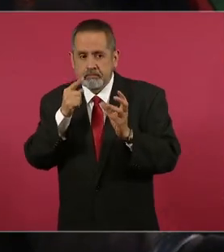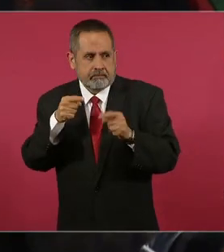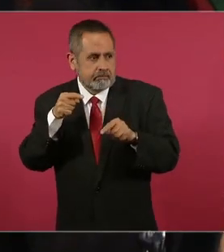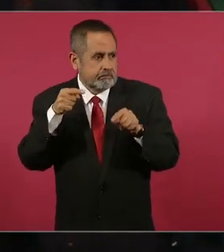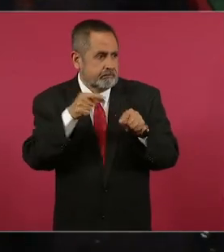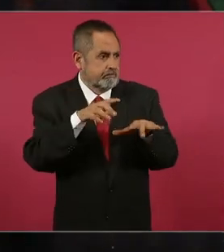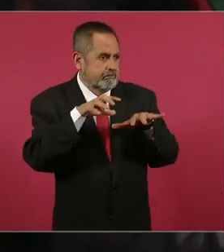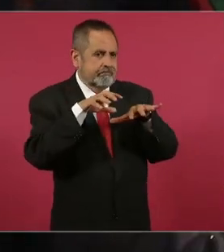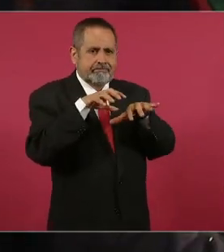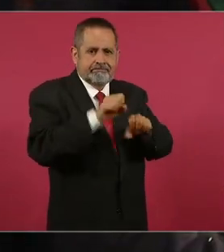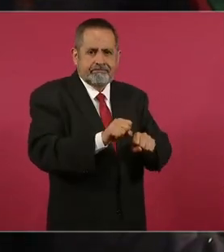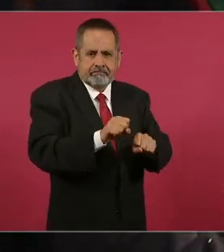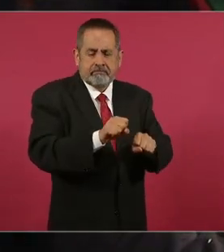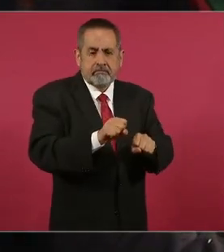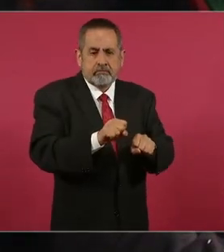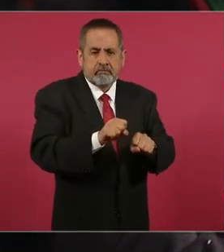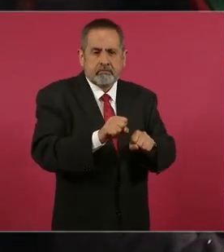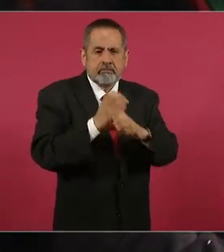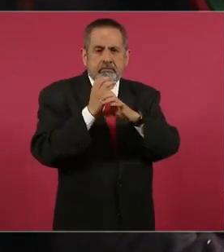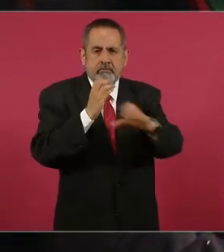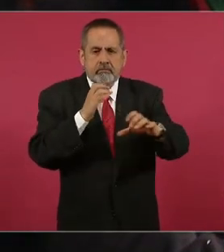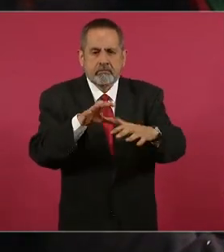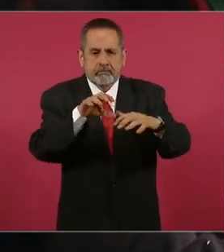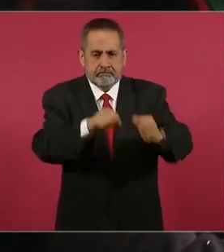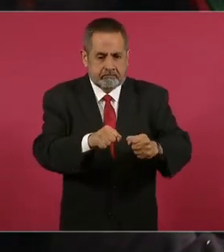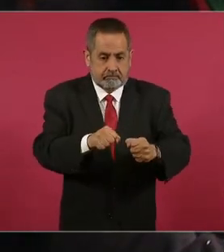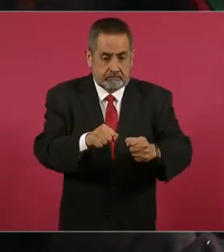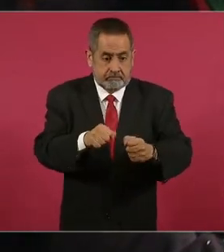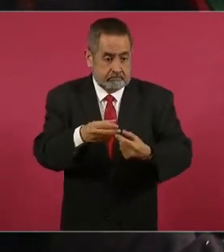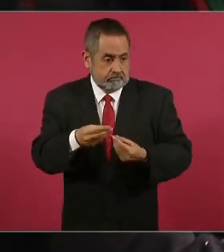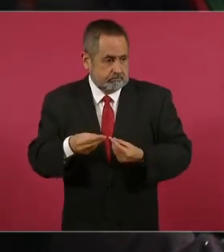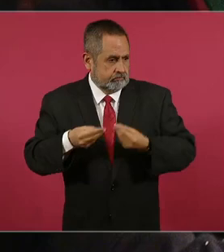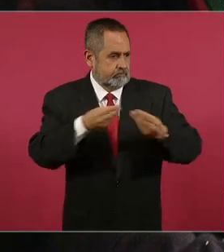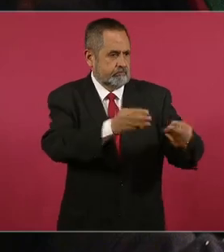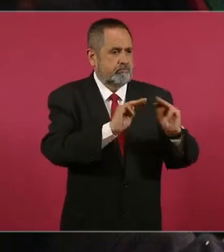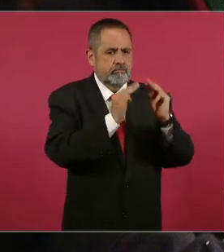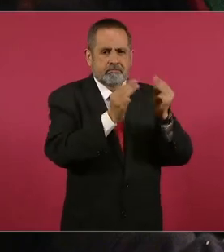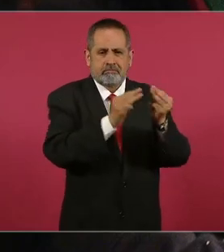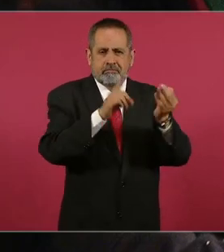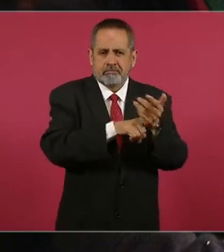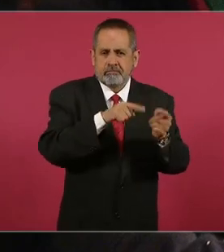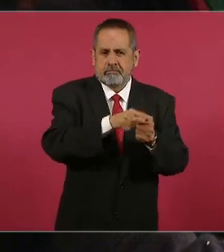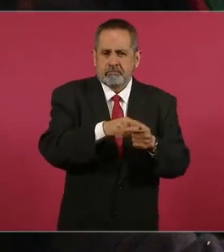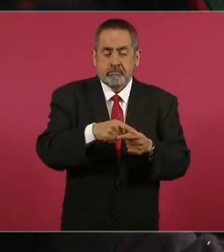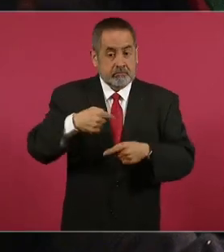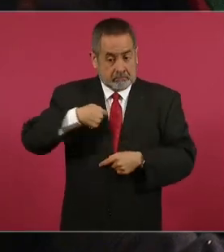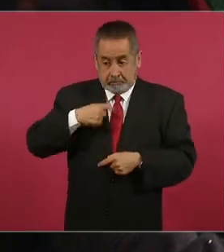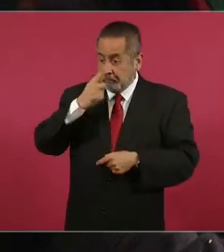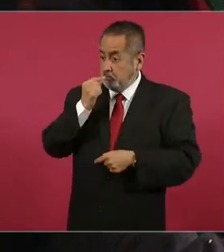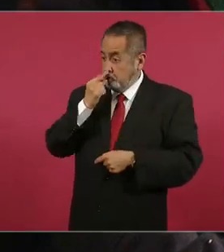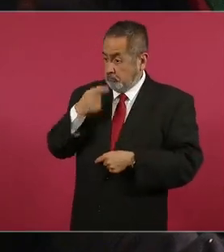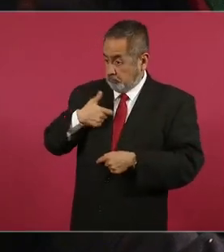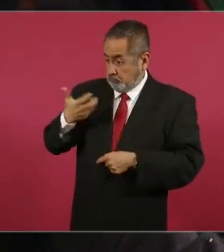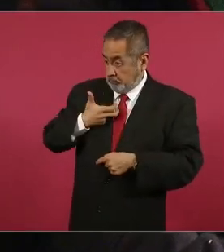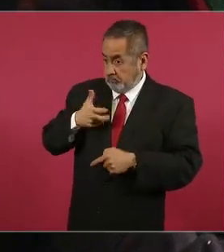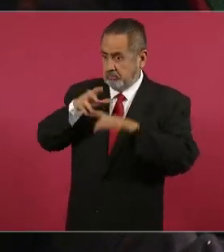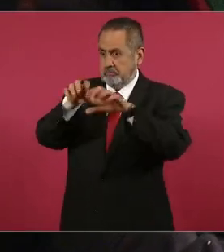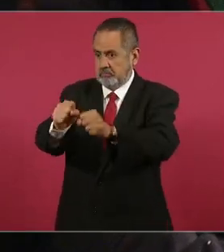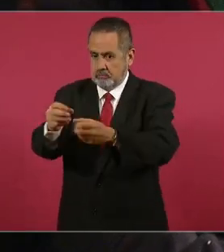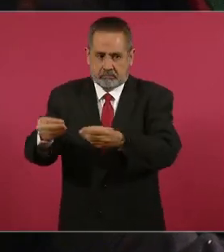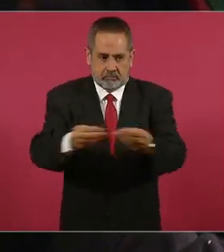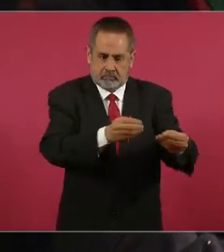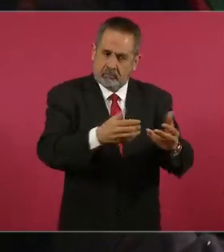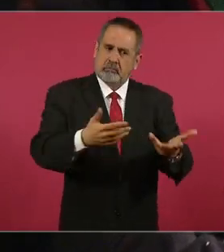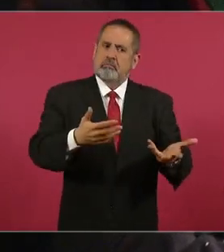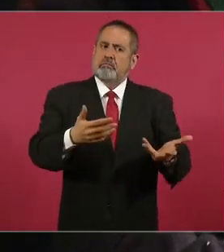a los migrantes del camión y se los entregaron al cártel del Golfo? Eso obviamente es una información grave,